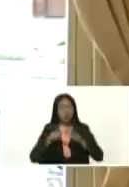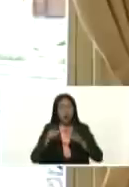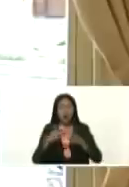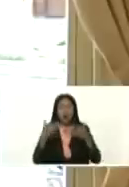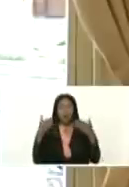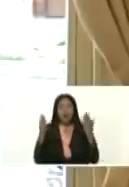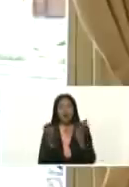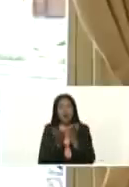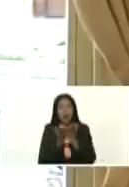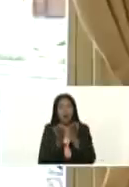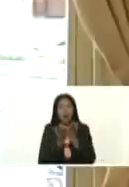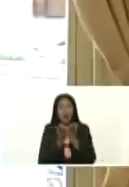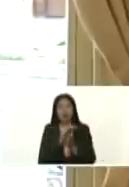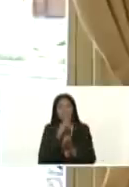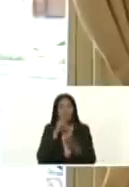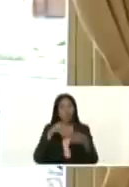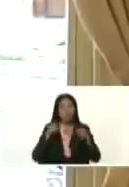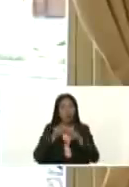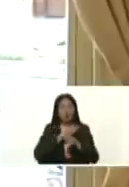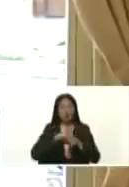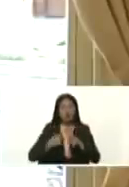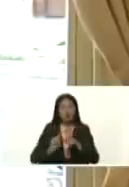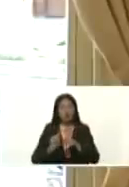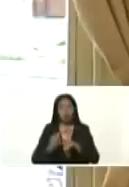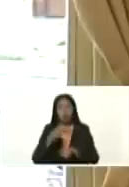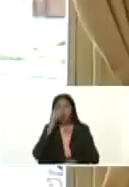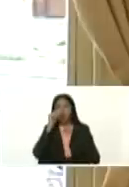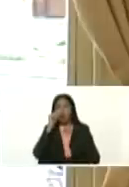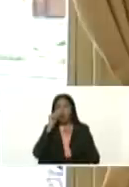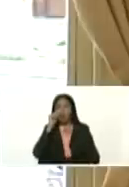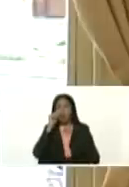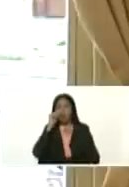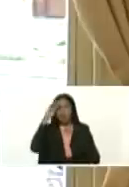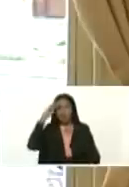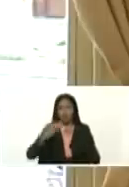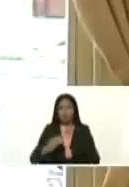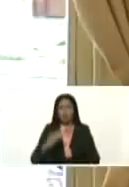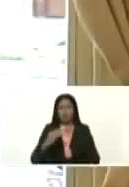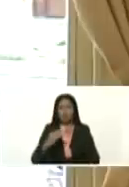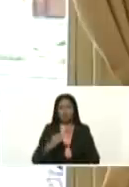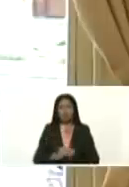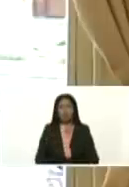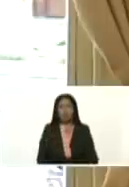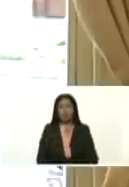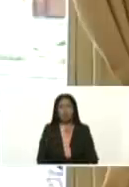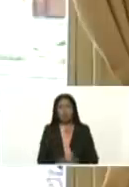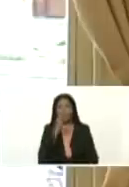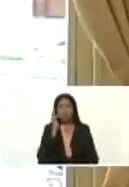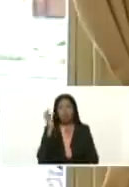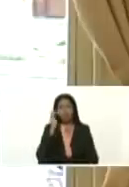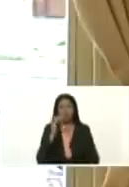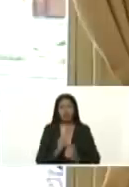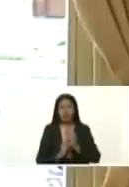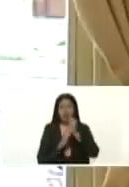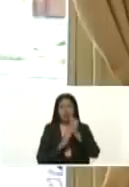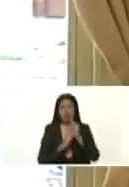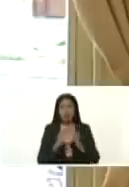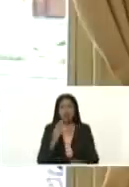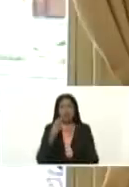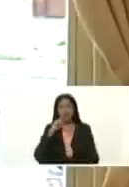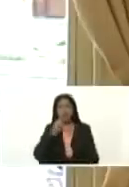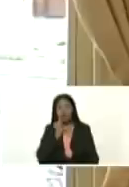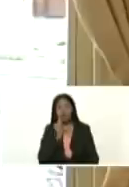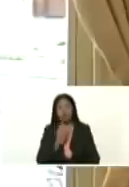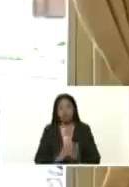escuela que lleva el nombre de nuestro generalísimo gran mariscal de francia jugado con el de la patria rusa almirante